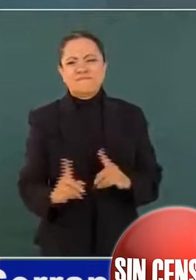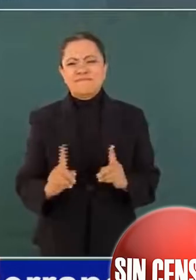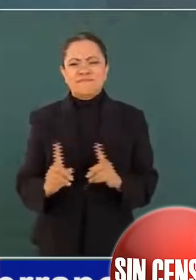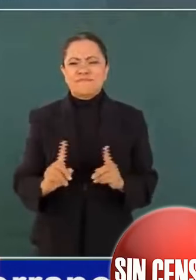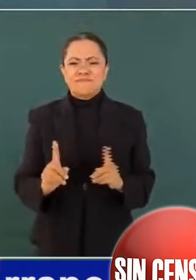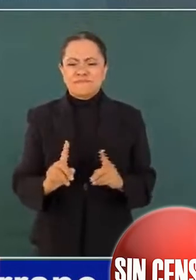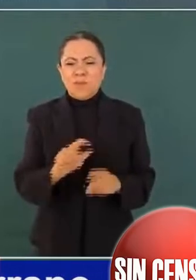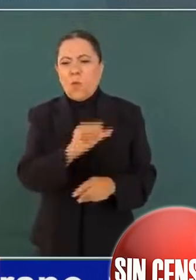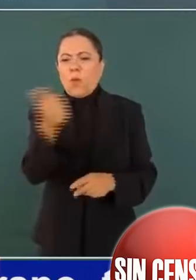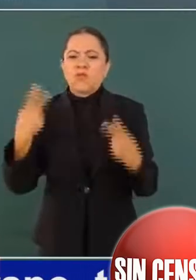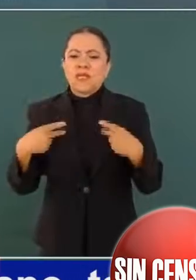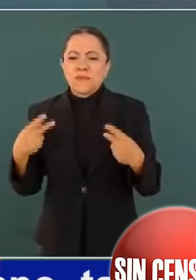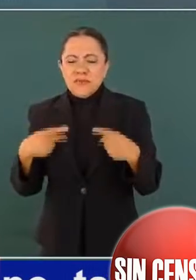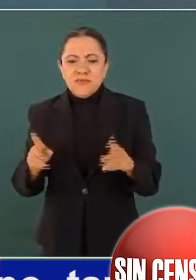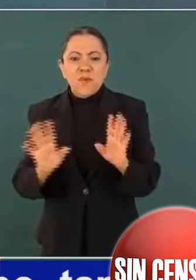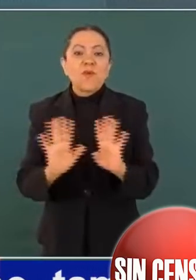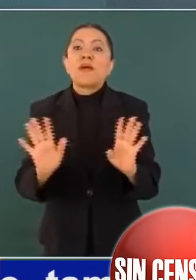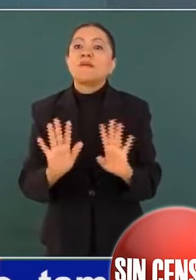intermediarios,